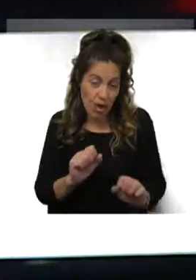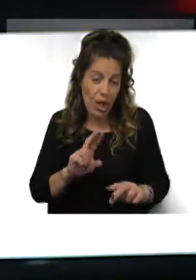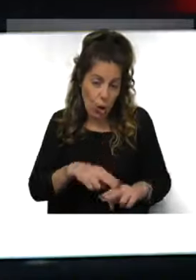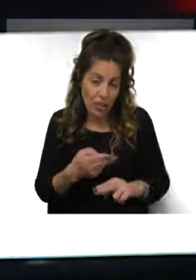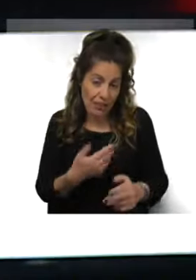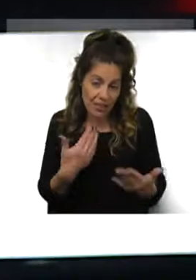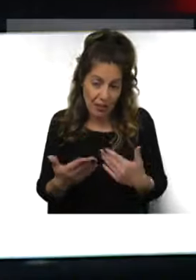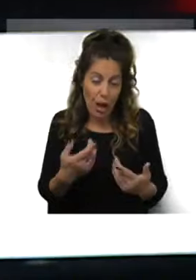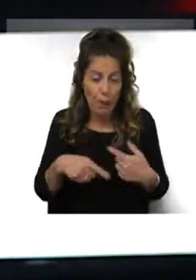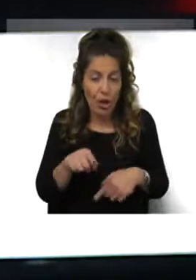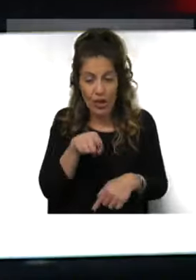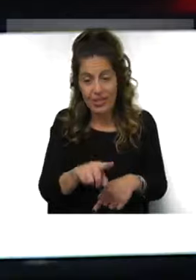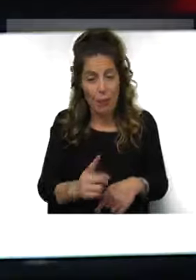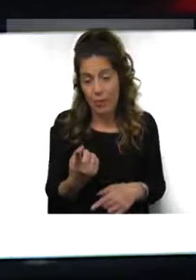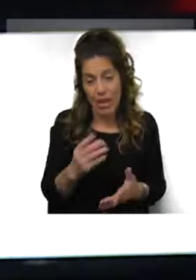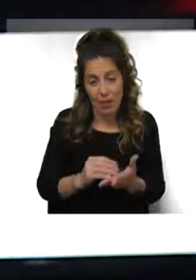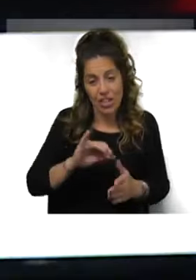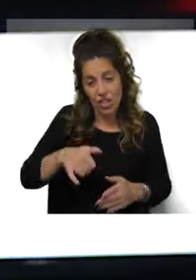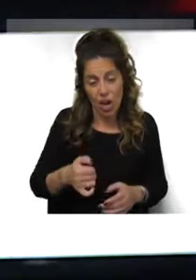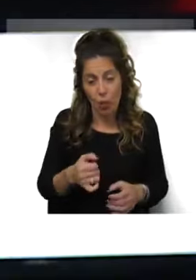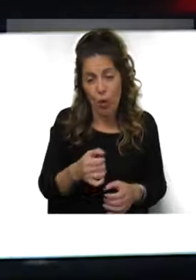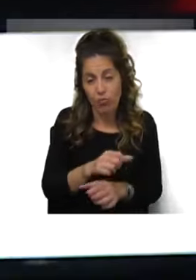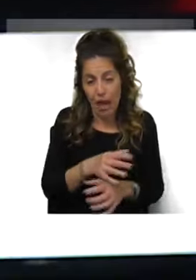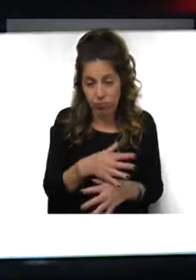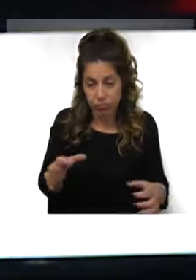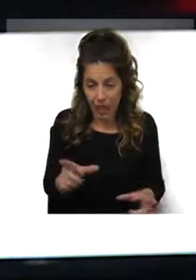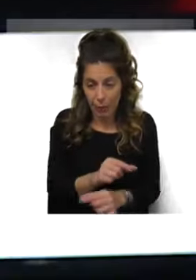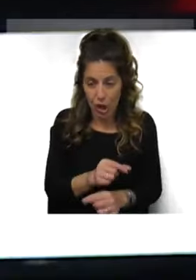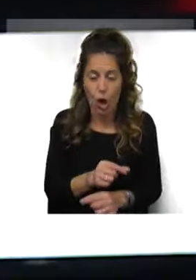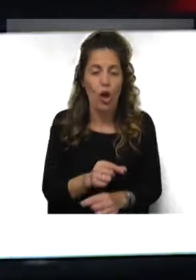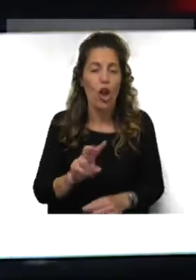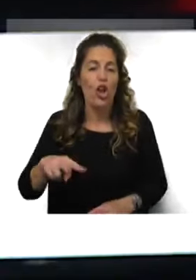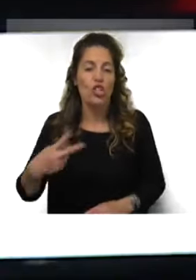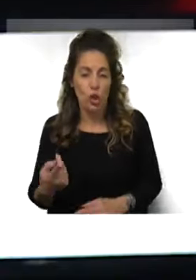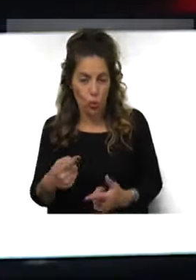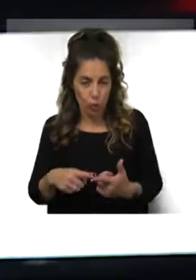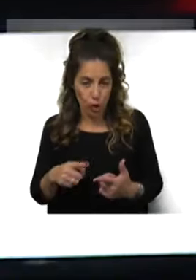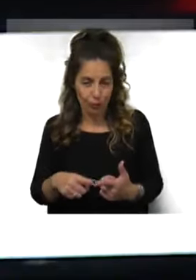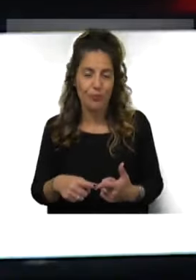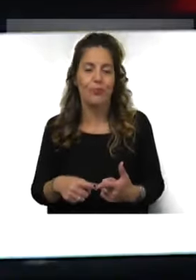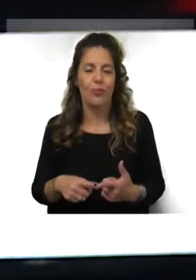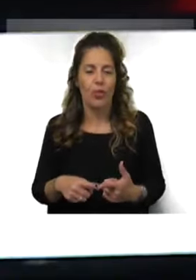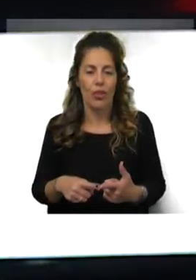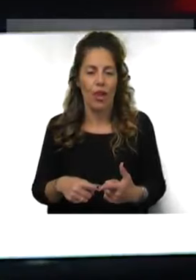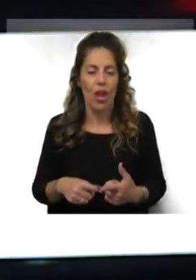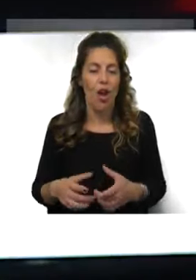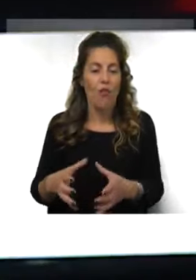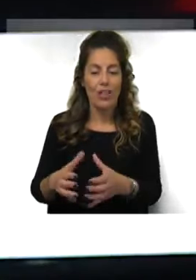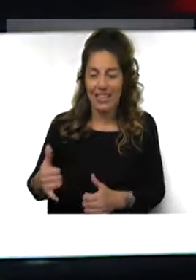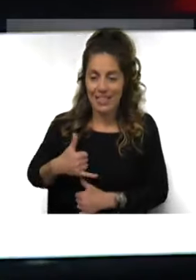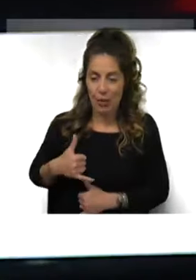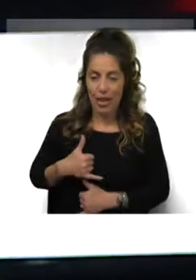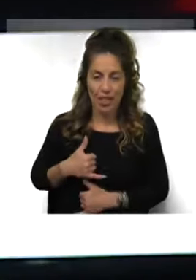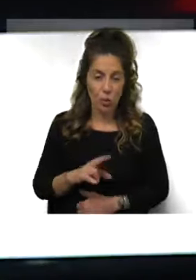por puntos eh lo lo segundo yo creo que a ver las fuerzas armadas eh uruguayas